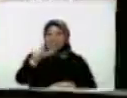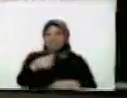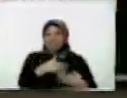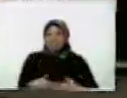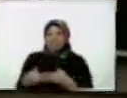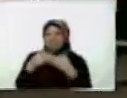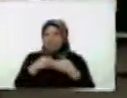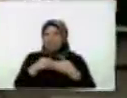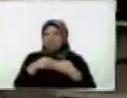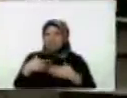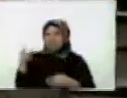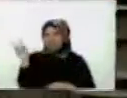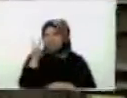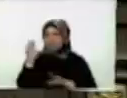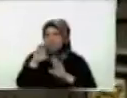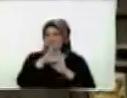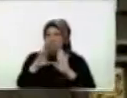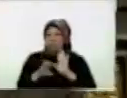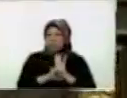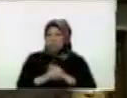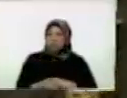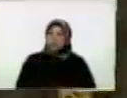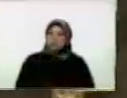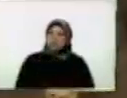más sagrados de esta Constitución.